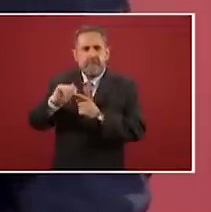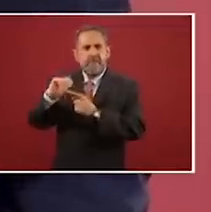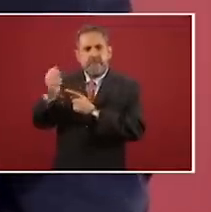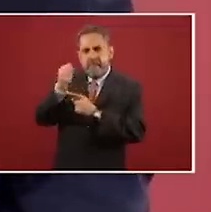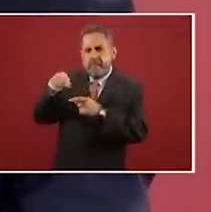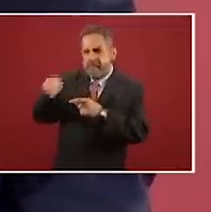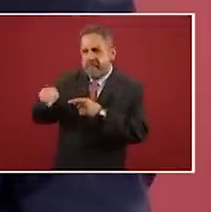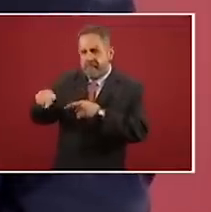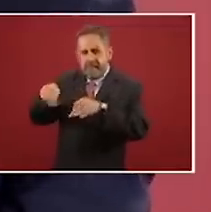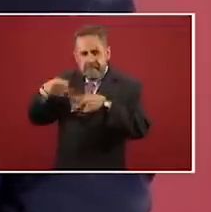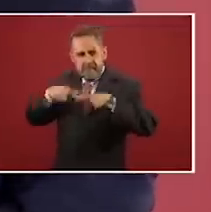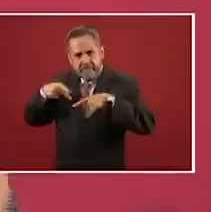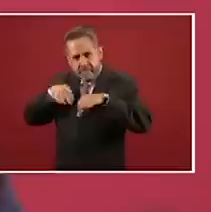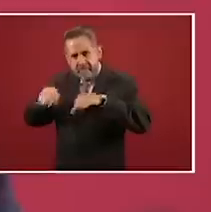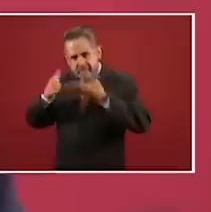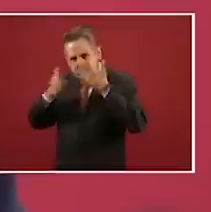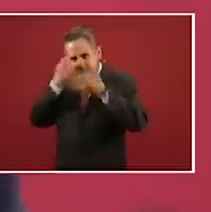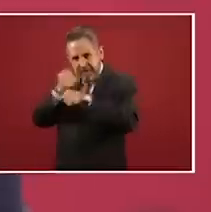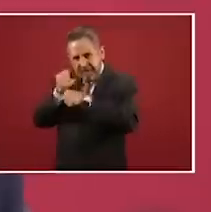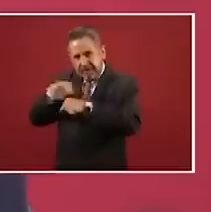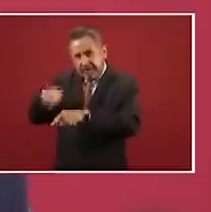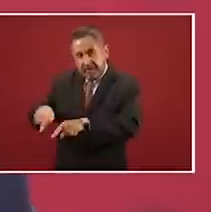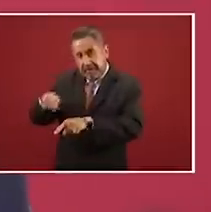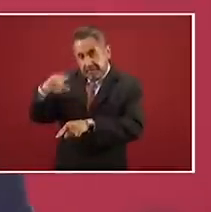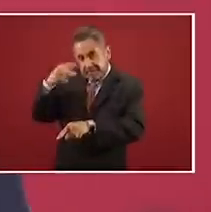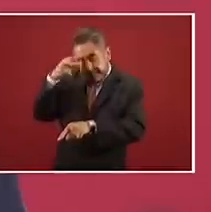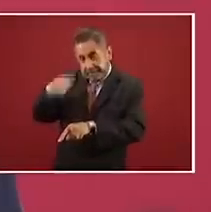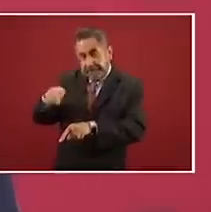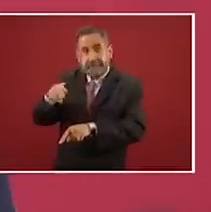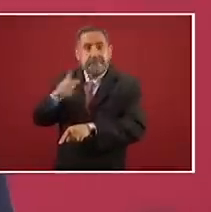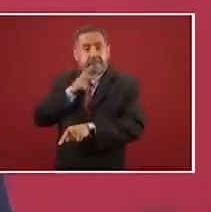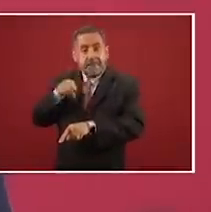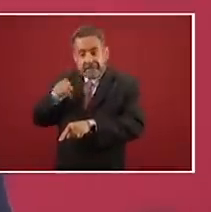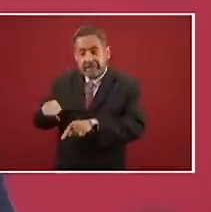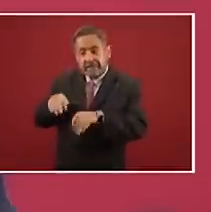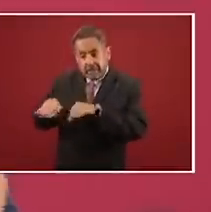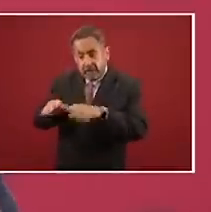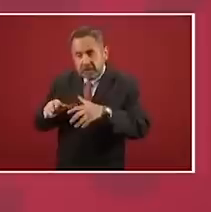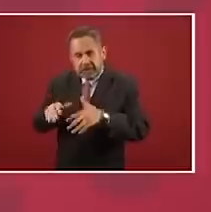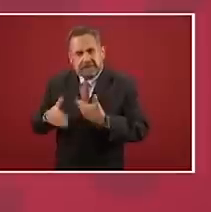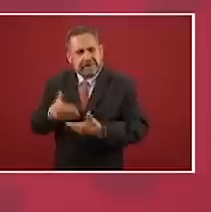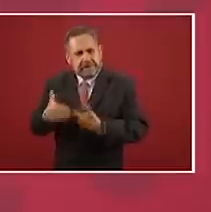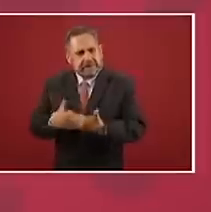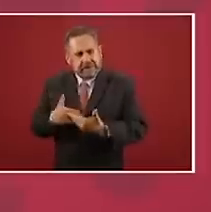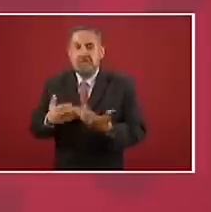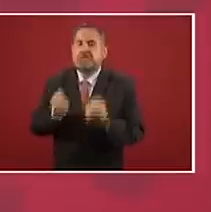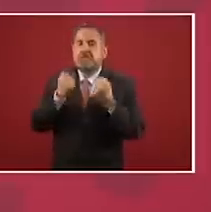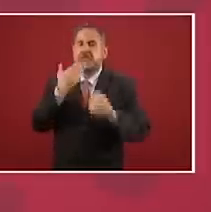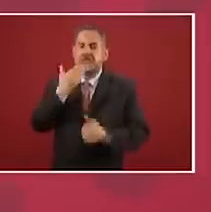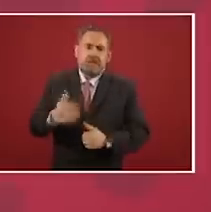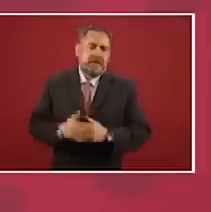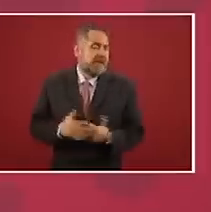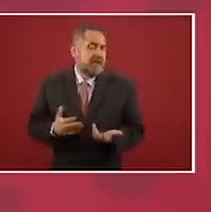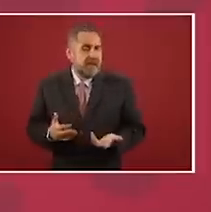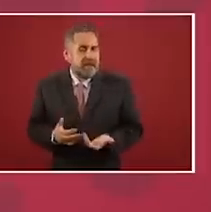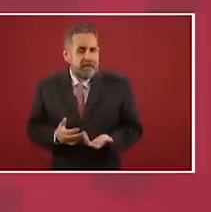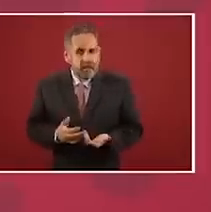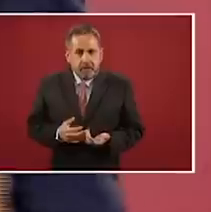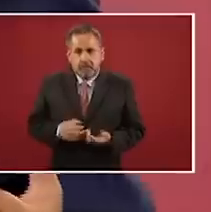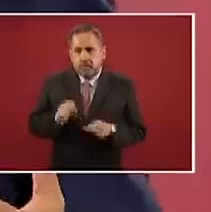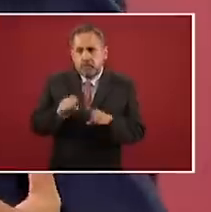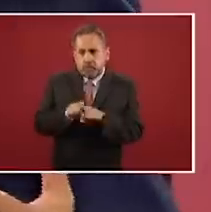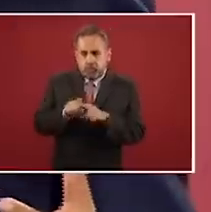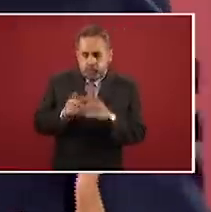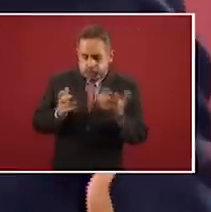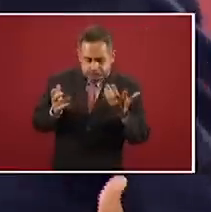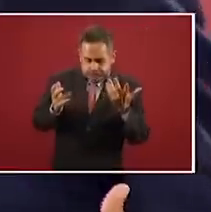técnicos petroleros y de los trabajadores. Se rescató Pemex. Entonces, ¿cómo